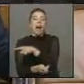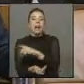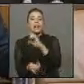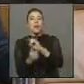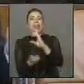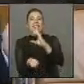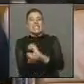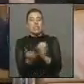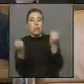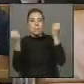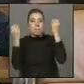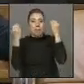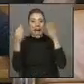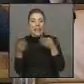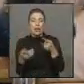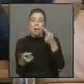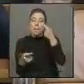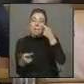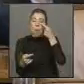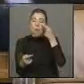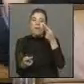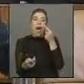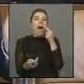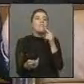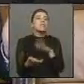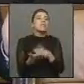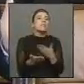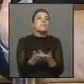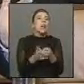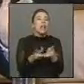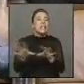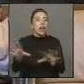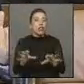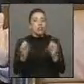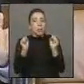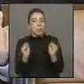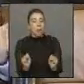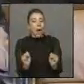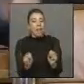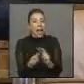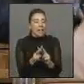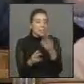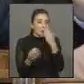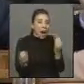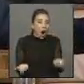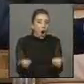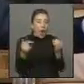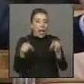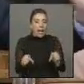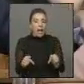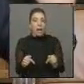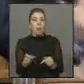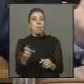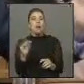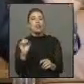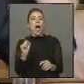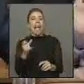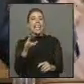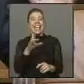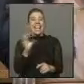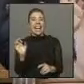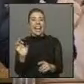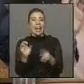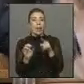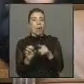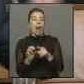agrícolas donde hagamos experimentos para decir, oye, este recurso se puede potenciar aquí, Puerto Aguirre, el ombligo de los